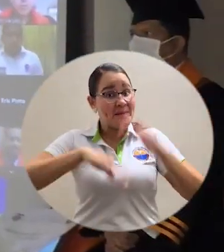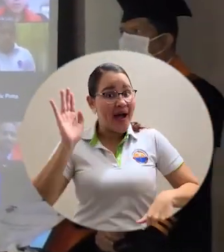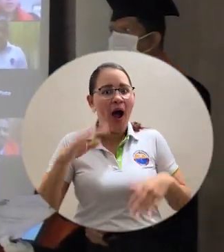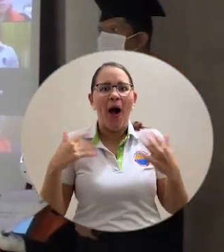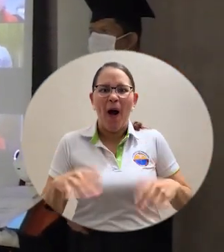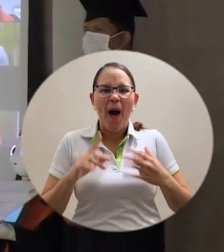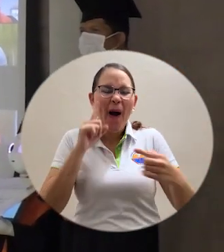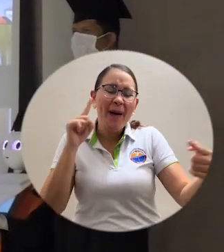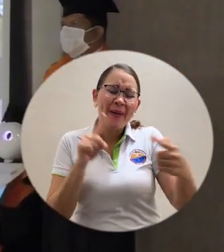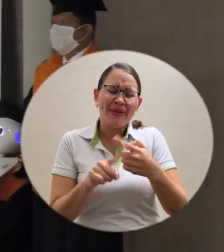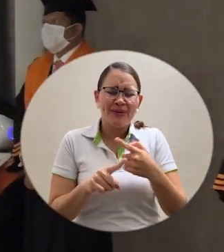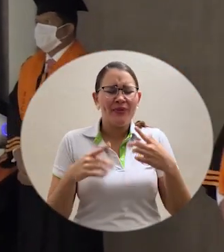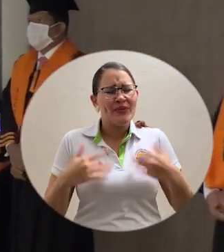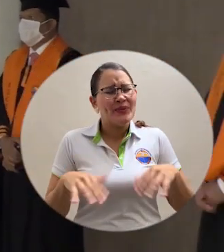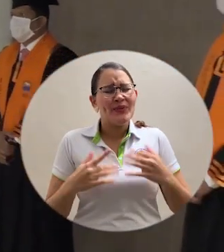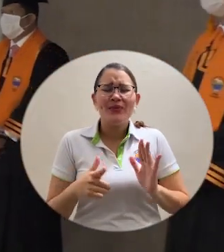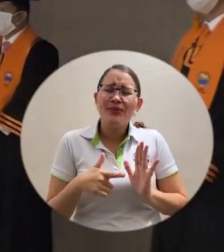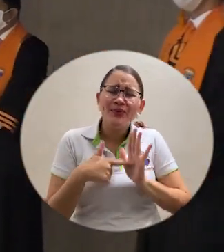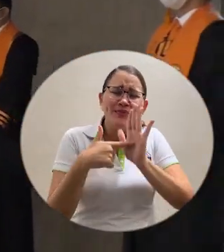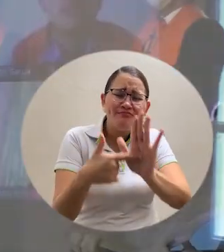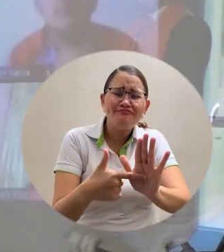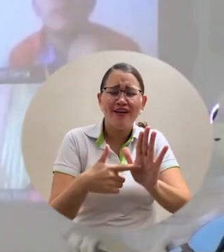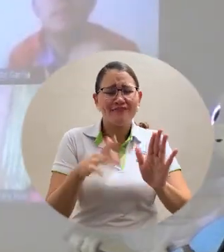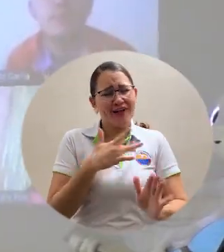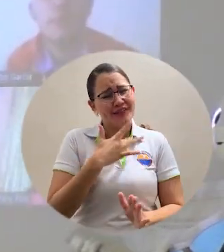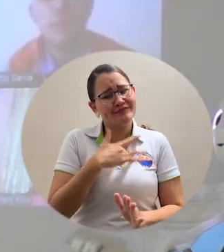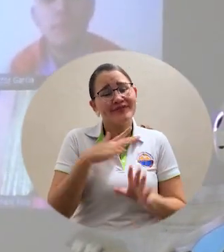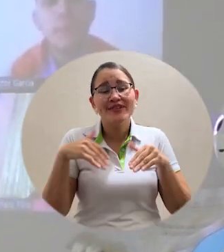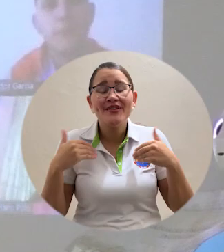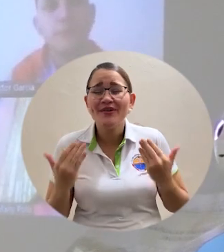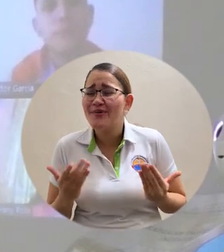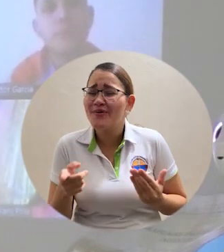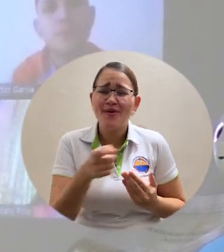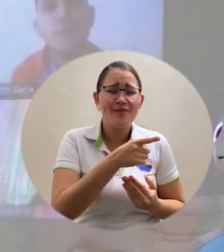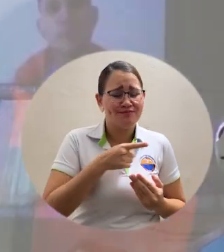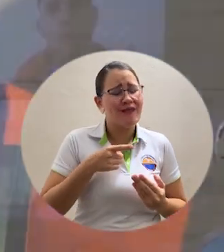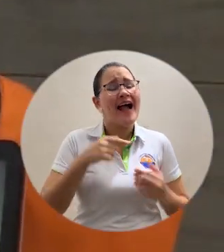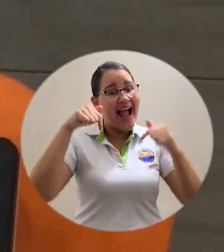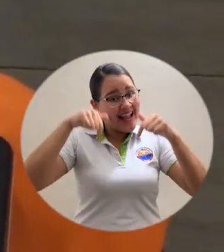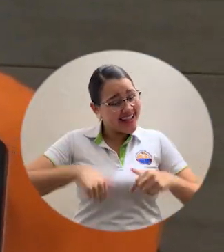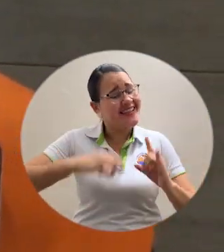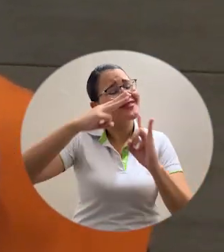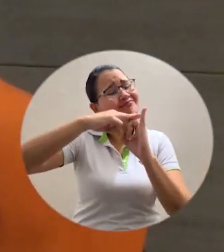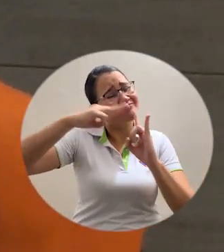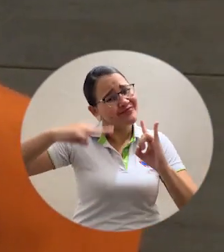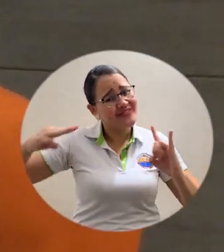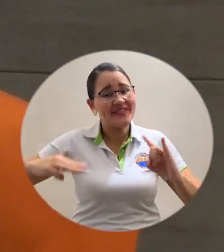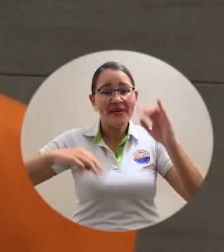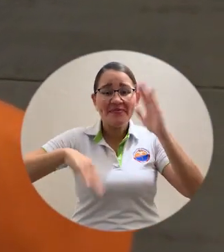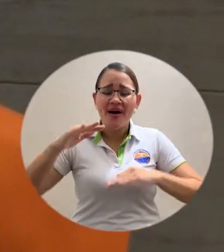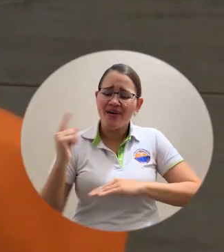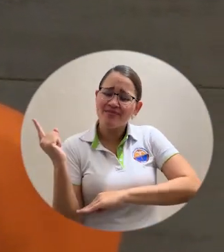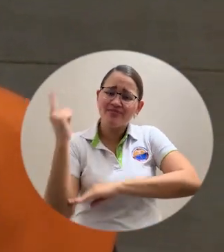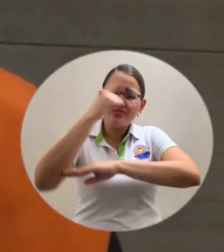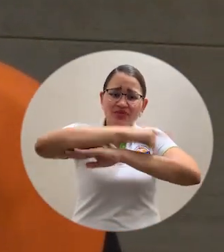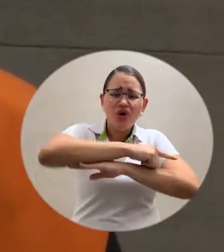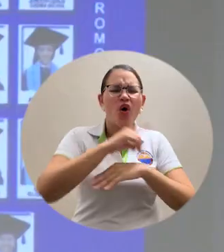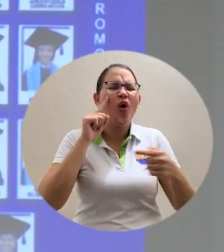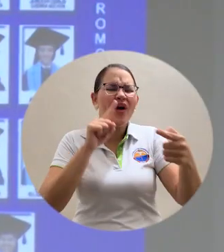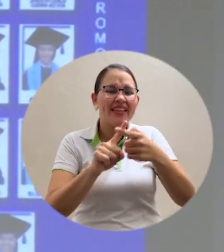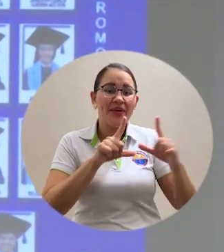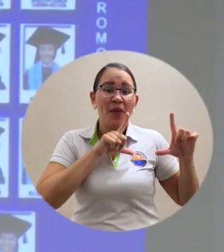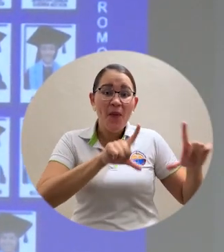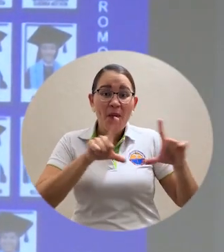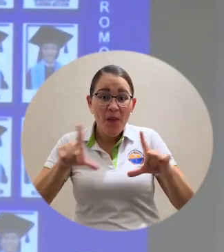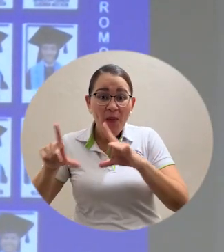En una muestra de empatía y sentido de pertenencia con sus estudiantes, la Universidad del Magdalena llevó a cabo una jornada de graduación